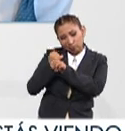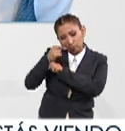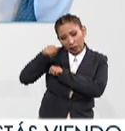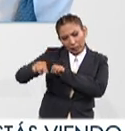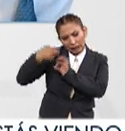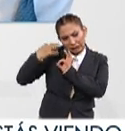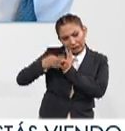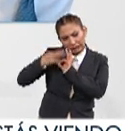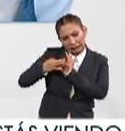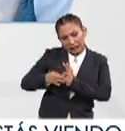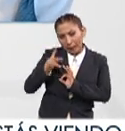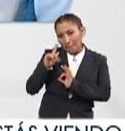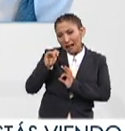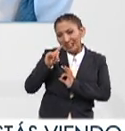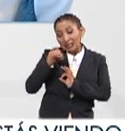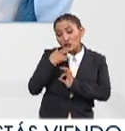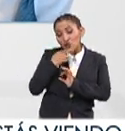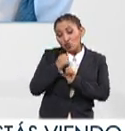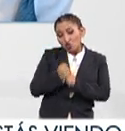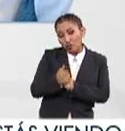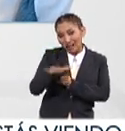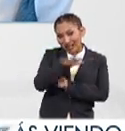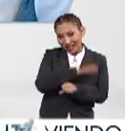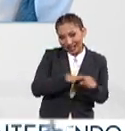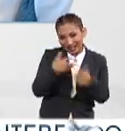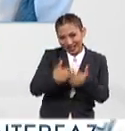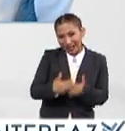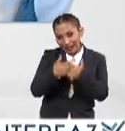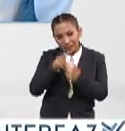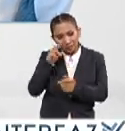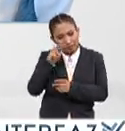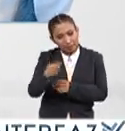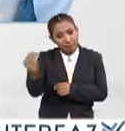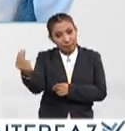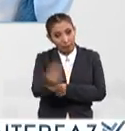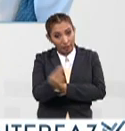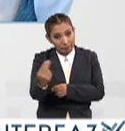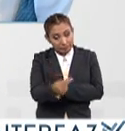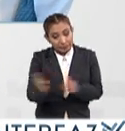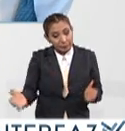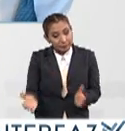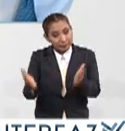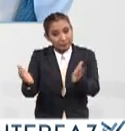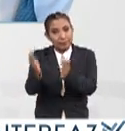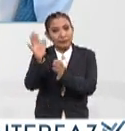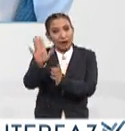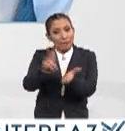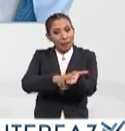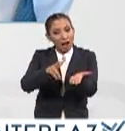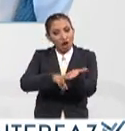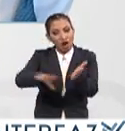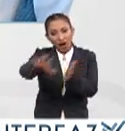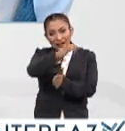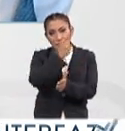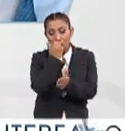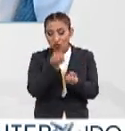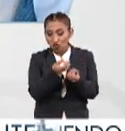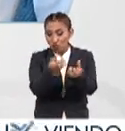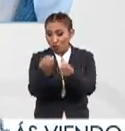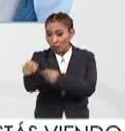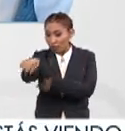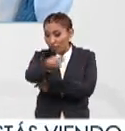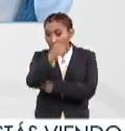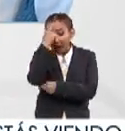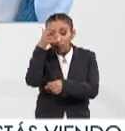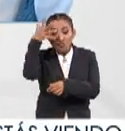de pertinencia y pertenencia ante el sector productivo, se ha dado cuenta de la necesidad de fomentar valores entre los estudiantes, para